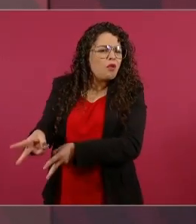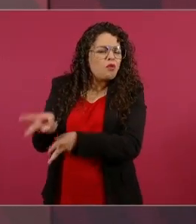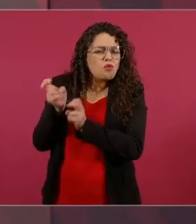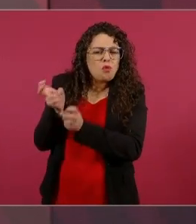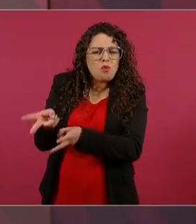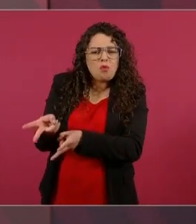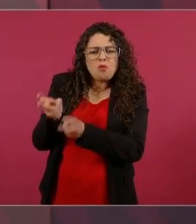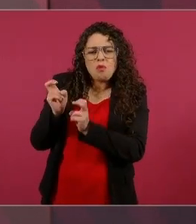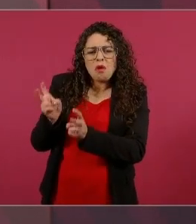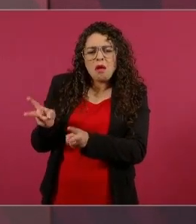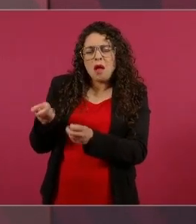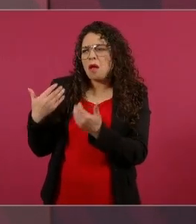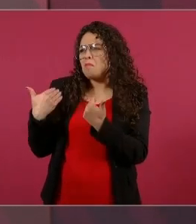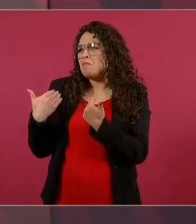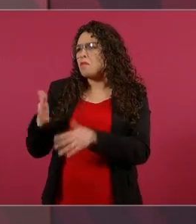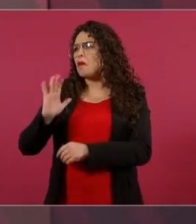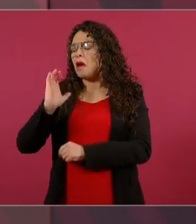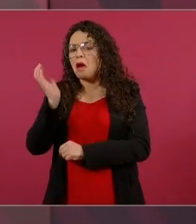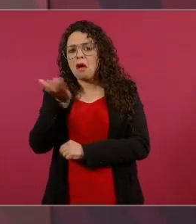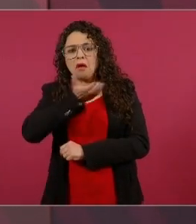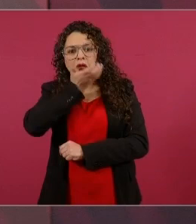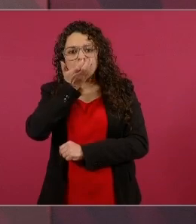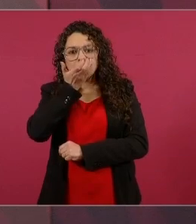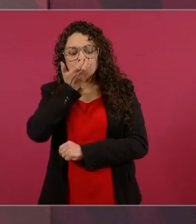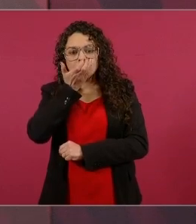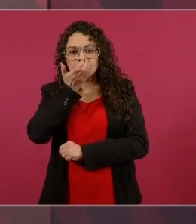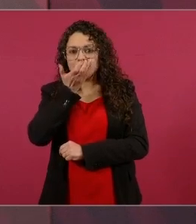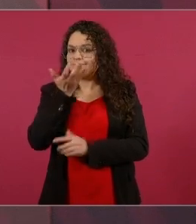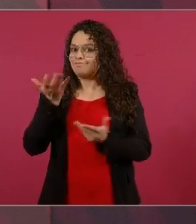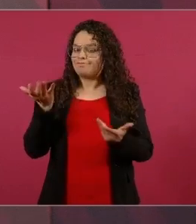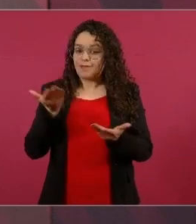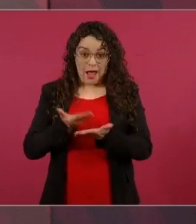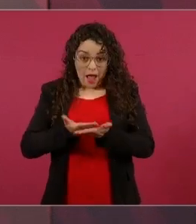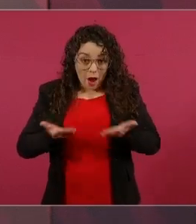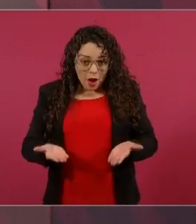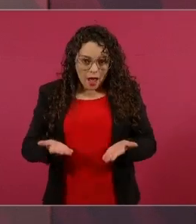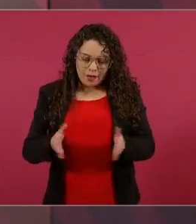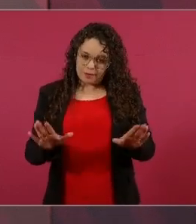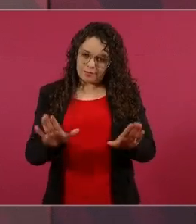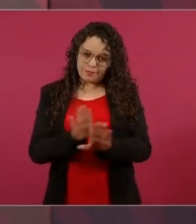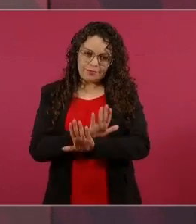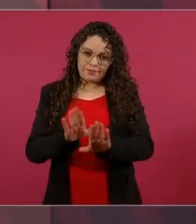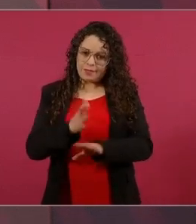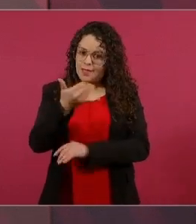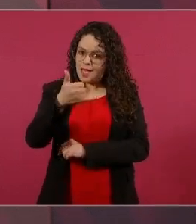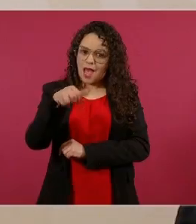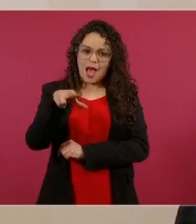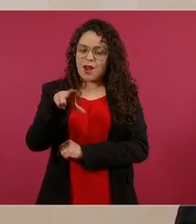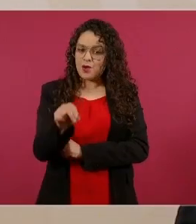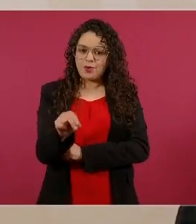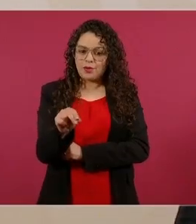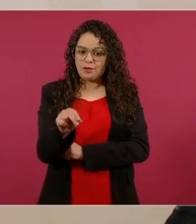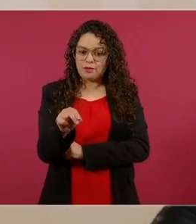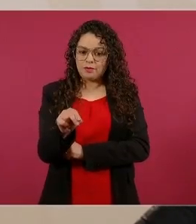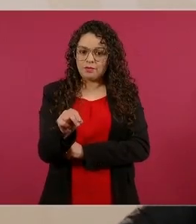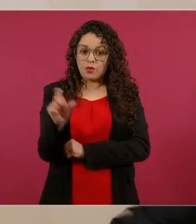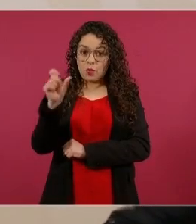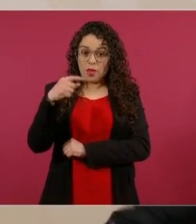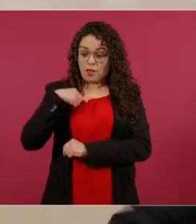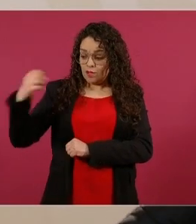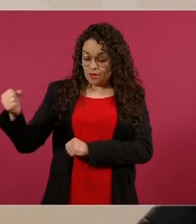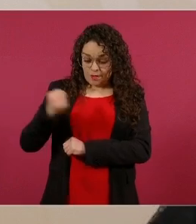ahora no entonces además de decir todo eso Cuando tomé